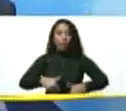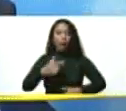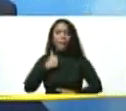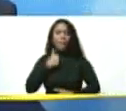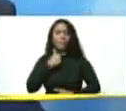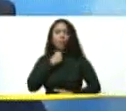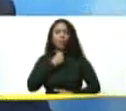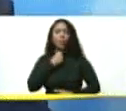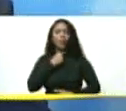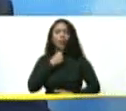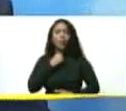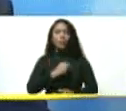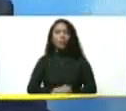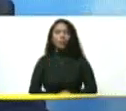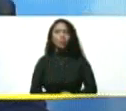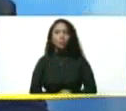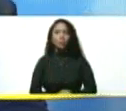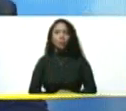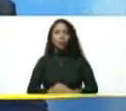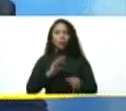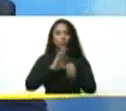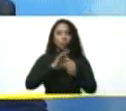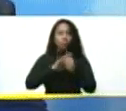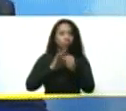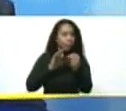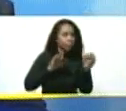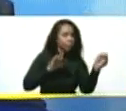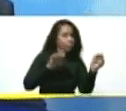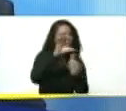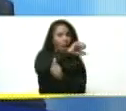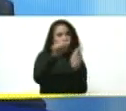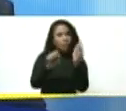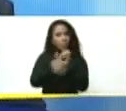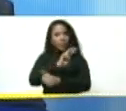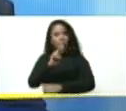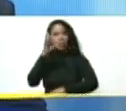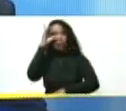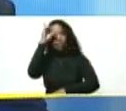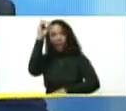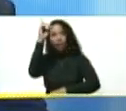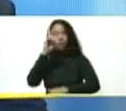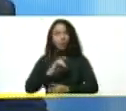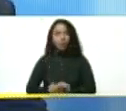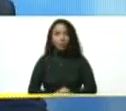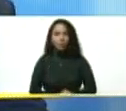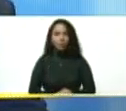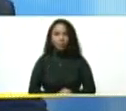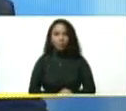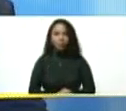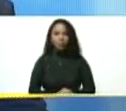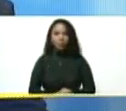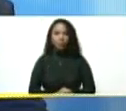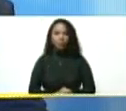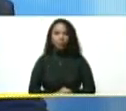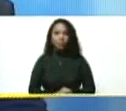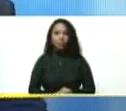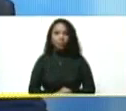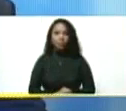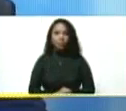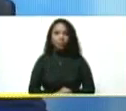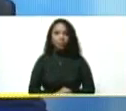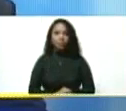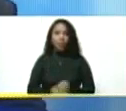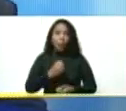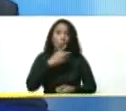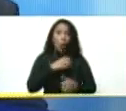gustaría darle la palabra a la vicepresidenta ejecutiva, Delcy Rodríguez, bueno,